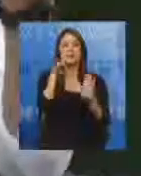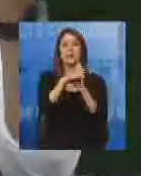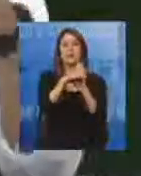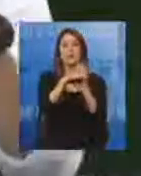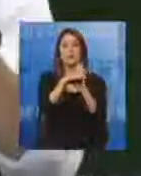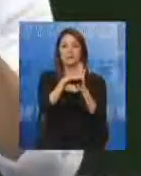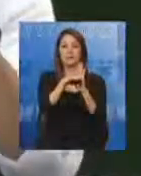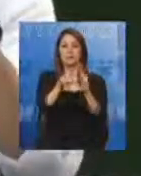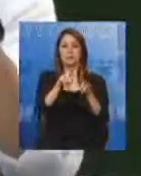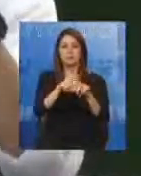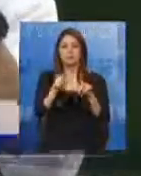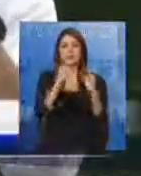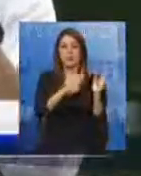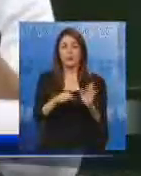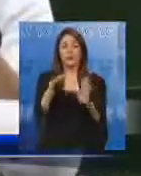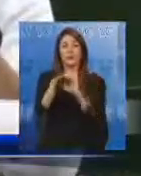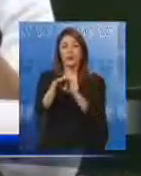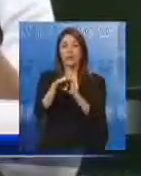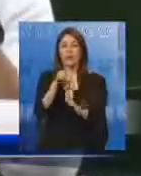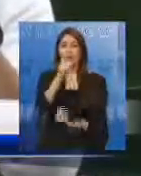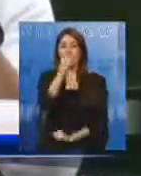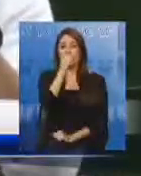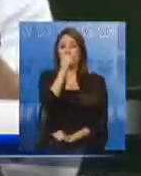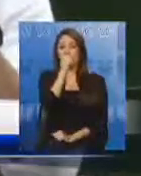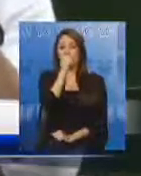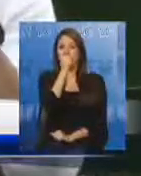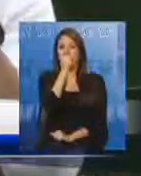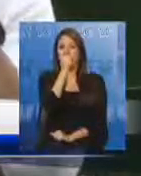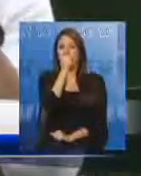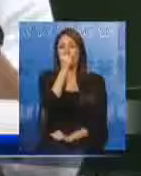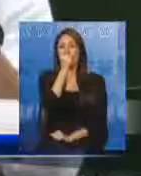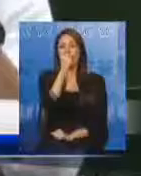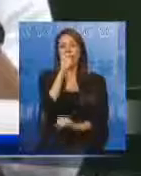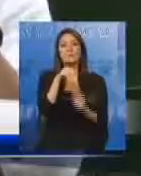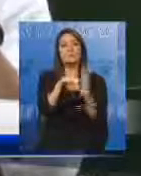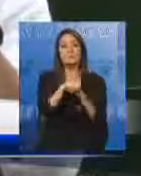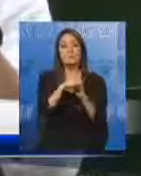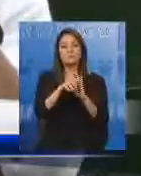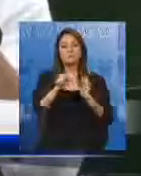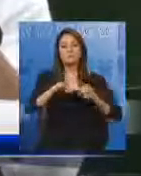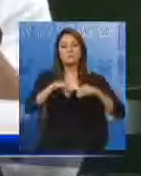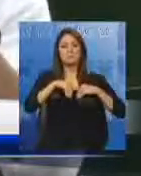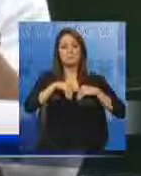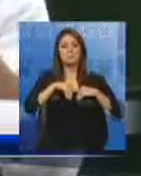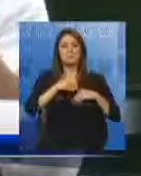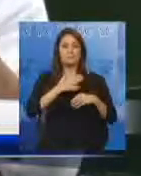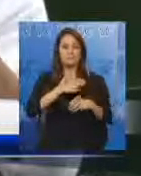Pero felizmente la Asociación de Bancos directamente se comprometió a ellos mismos